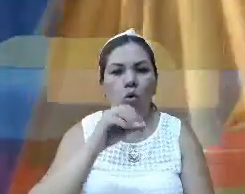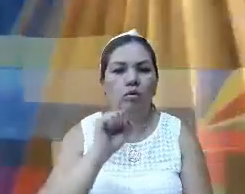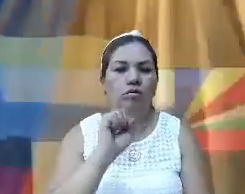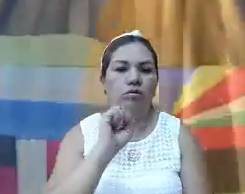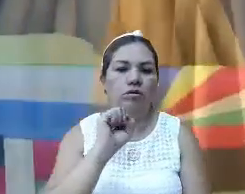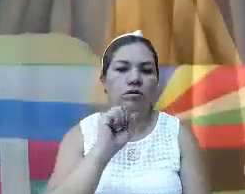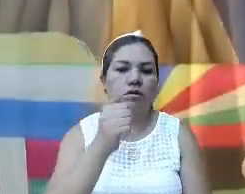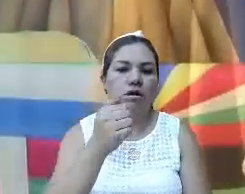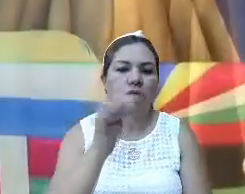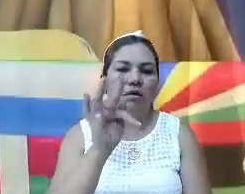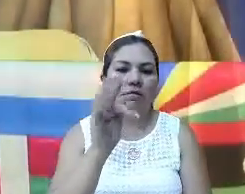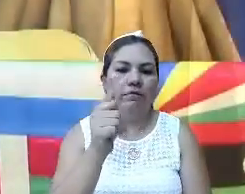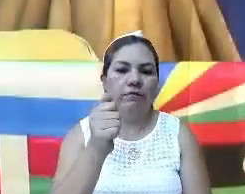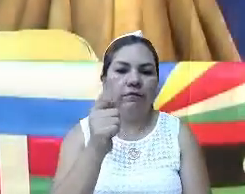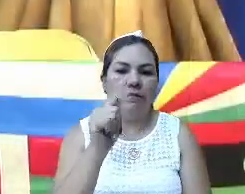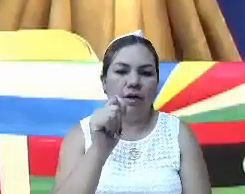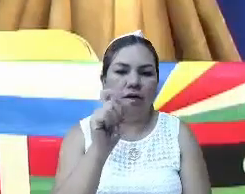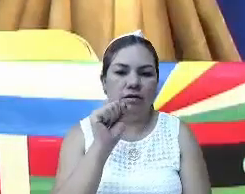verdad.